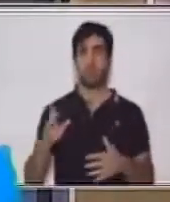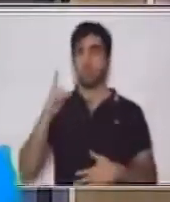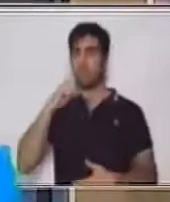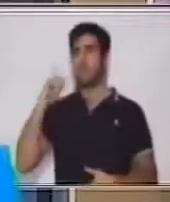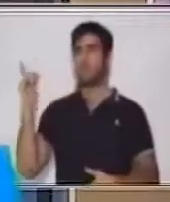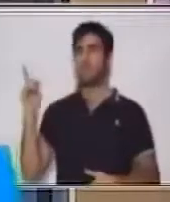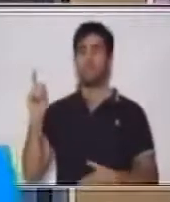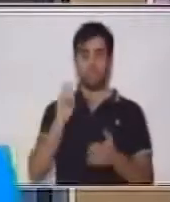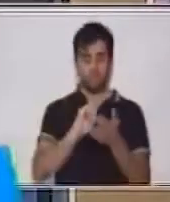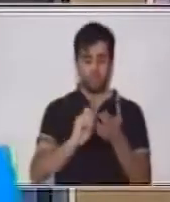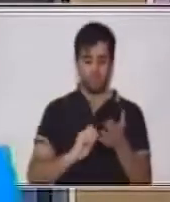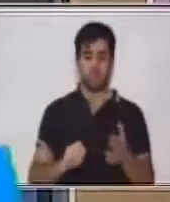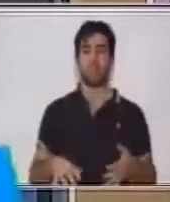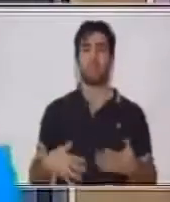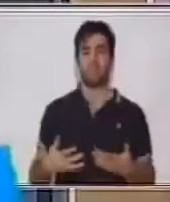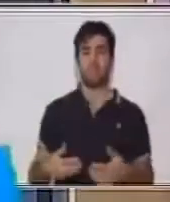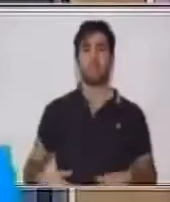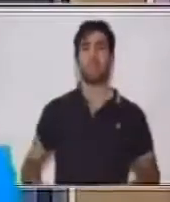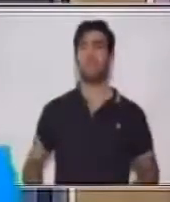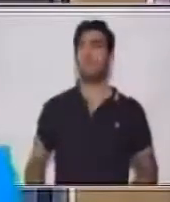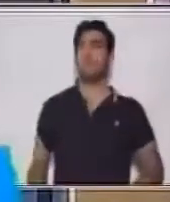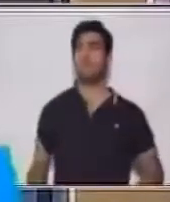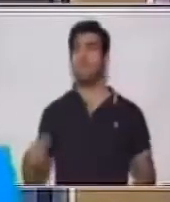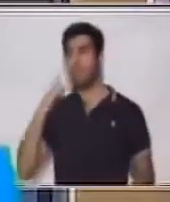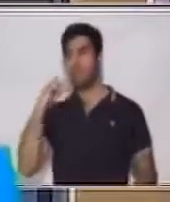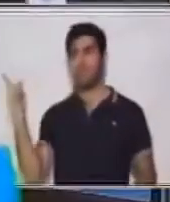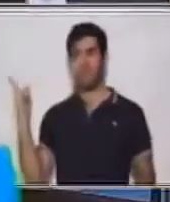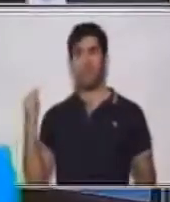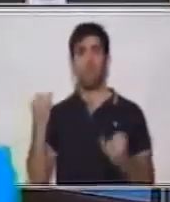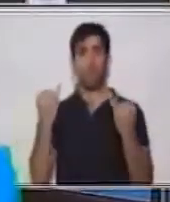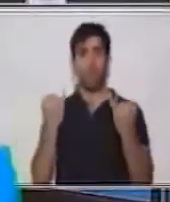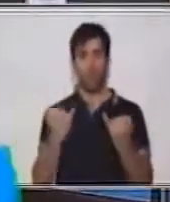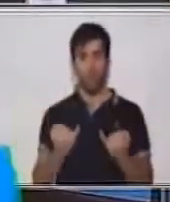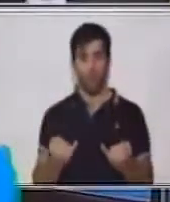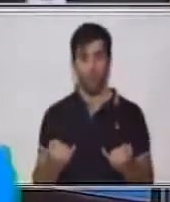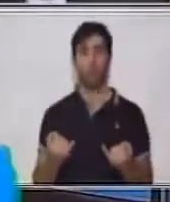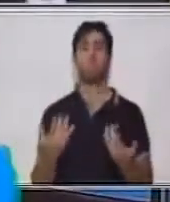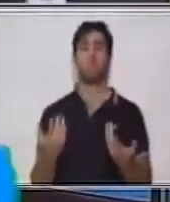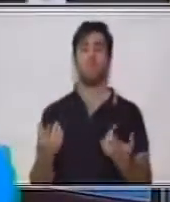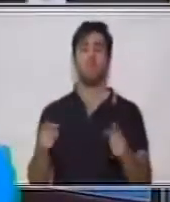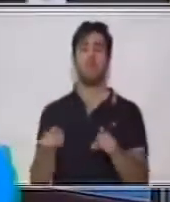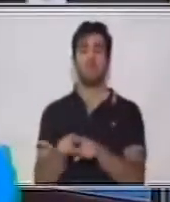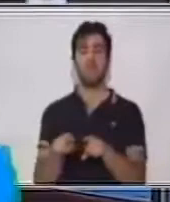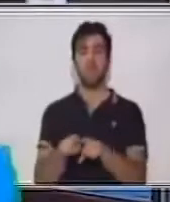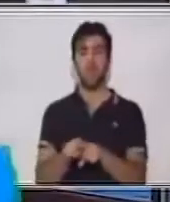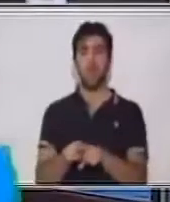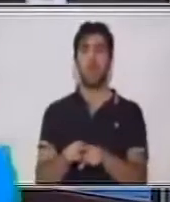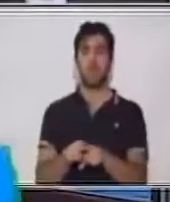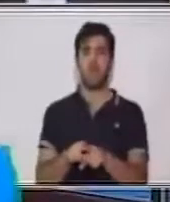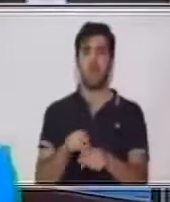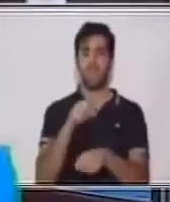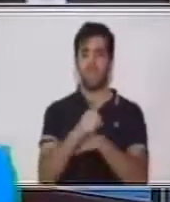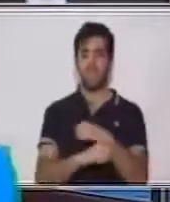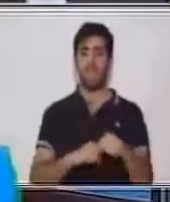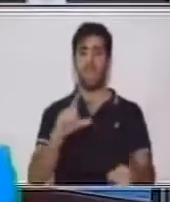Y luego tenemos delgado es igual a flaco.